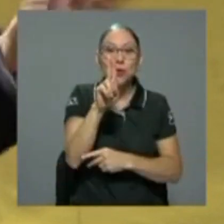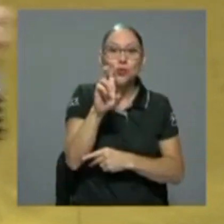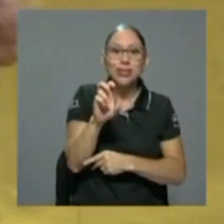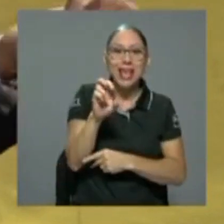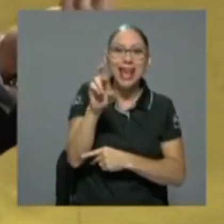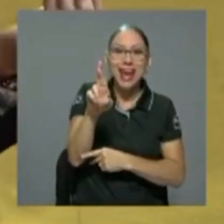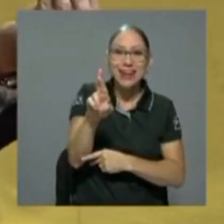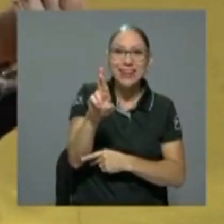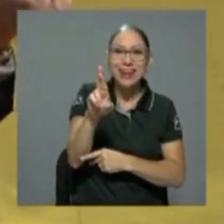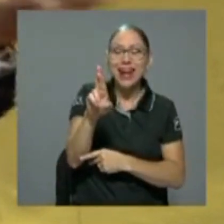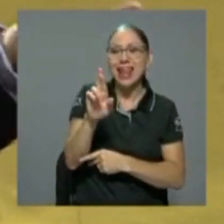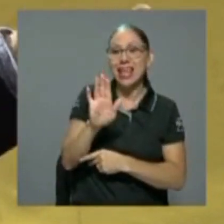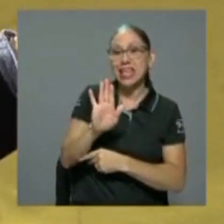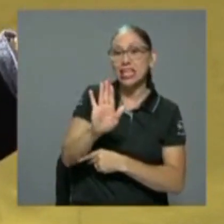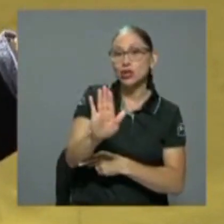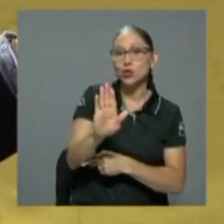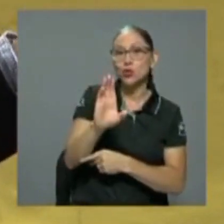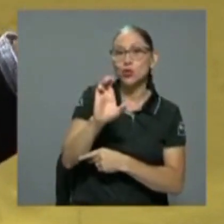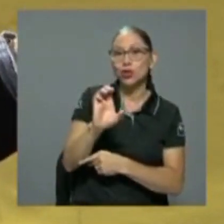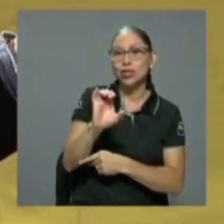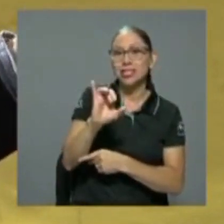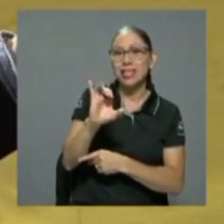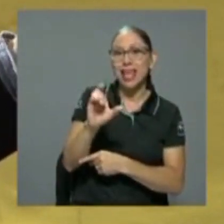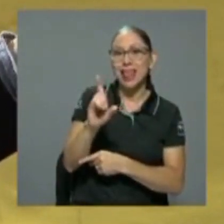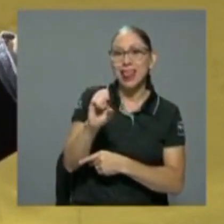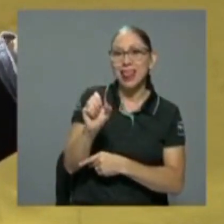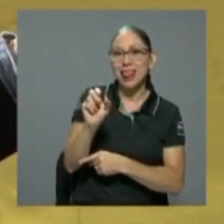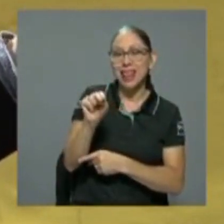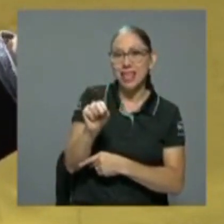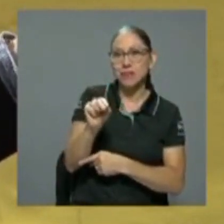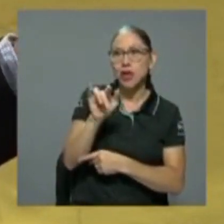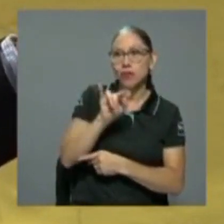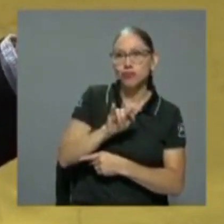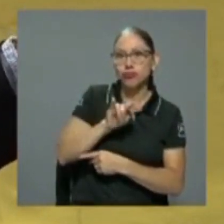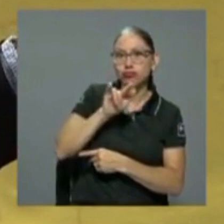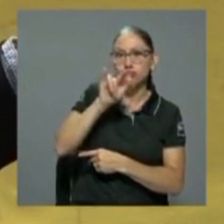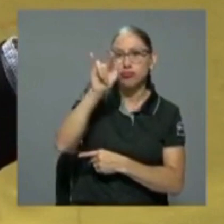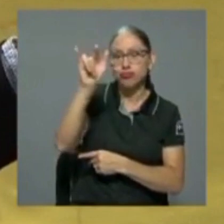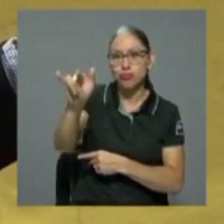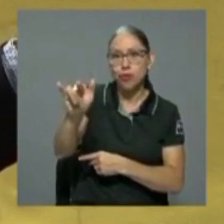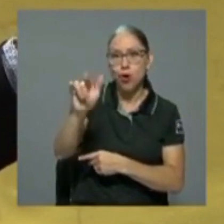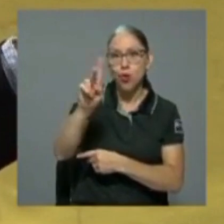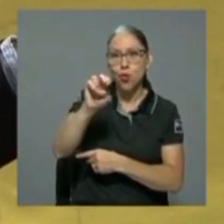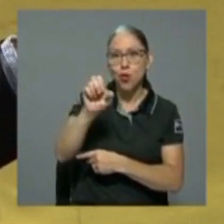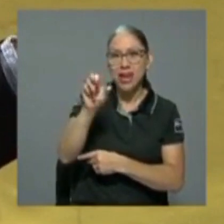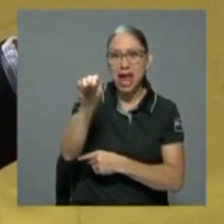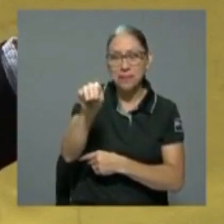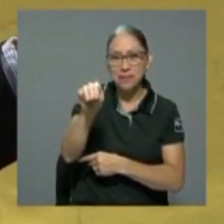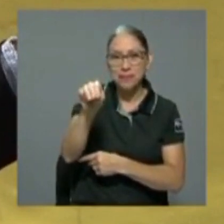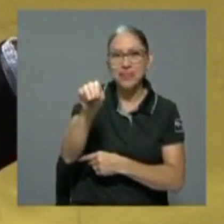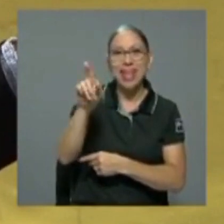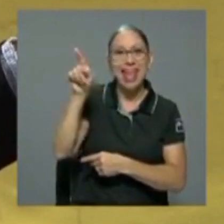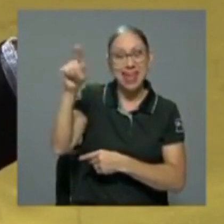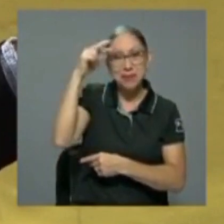y su CIEDIN a la UNAM en México. Y la UNAM